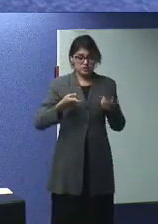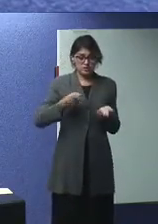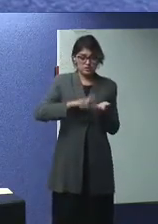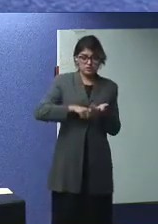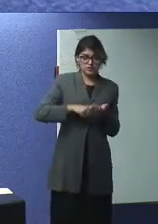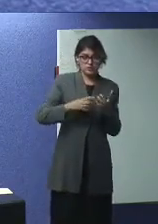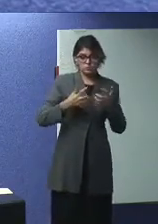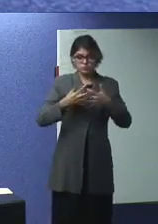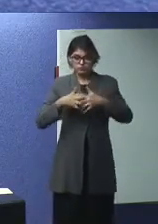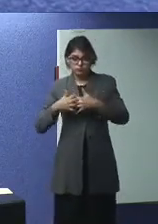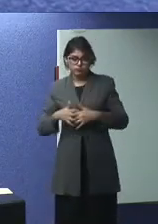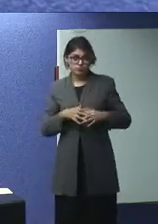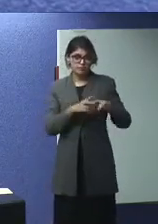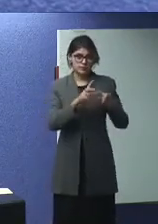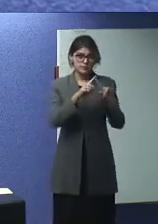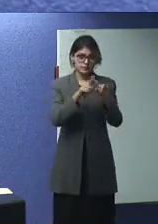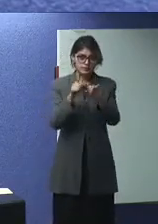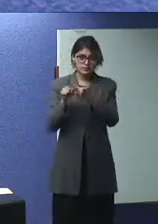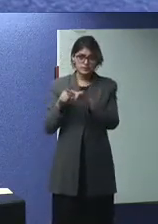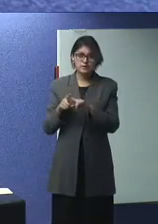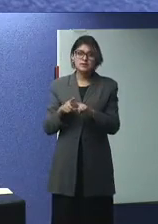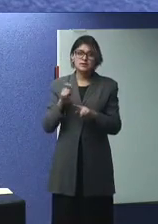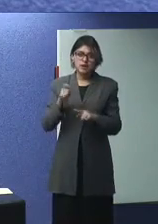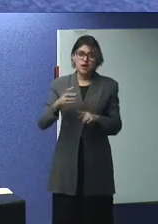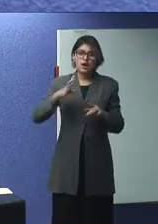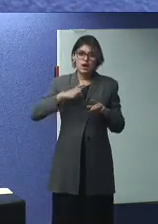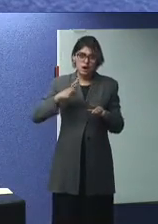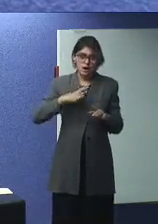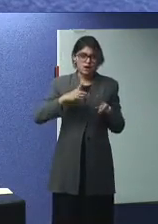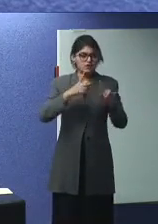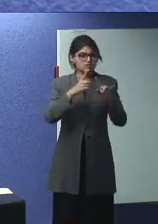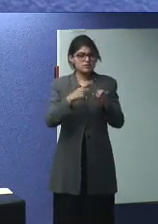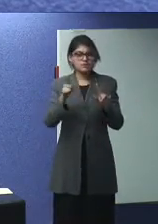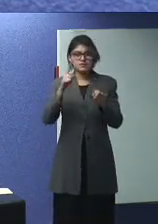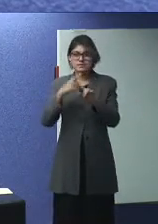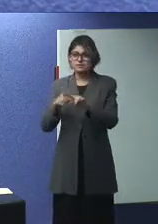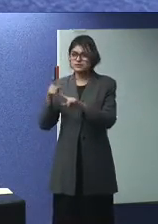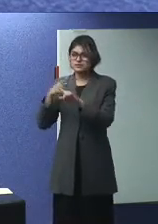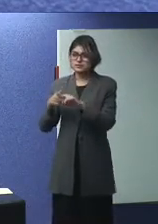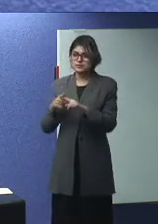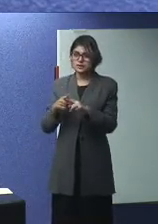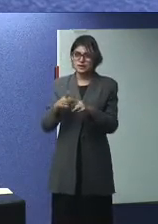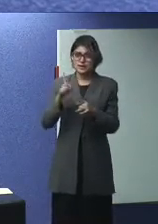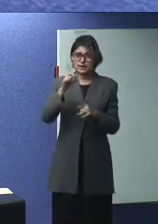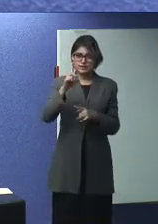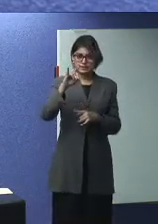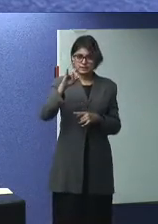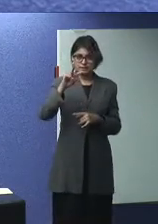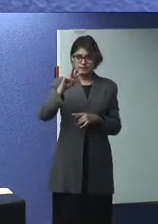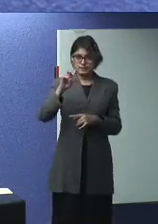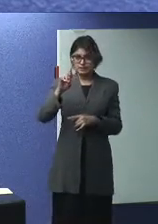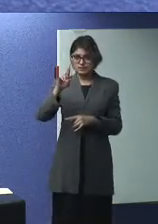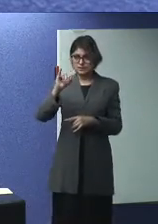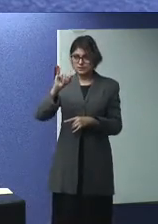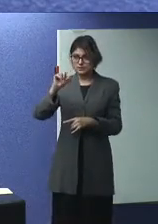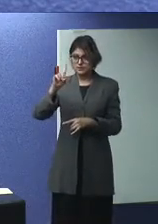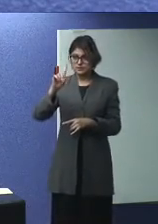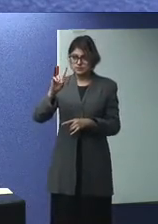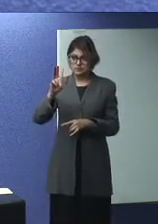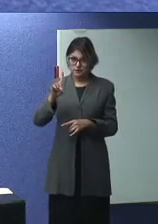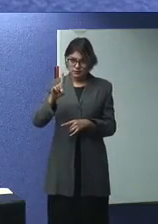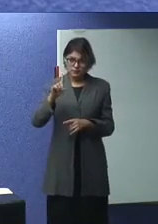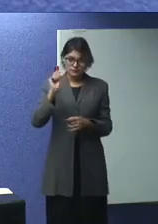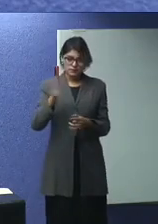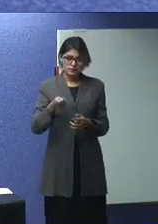conciencia de que existen diferentes tipos de diversidad funcional. Generalmente, en el imaginario